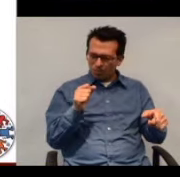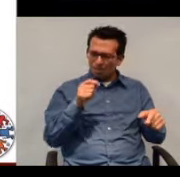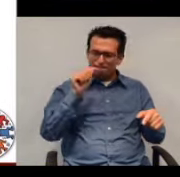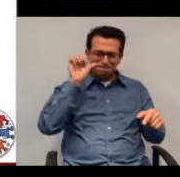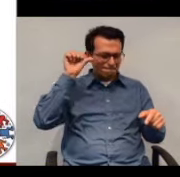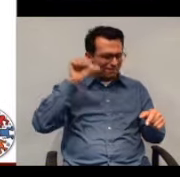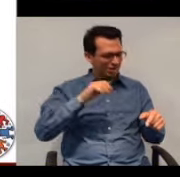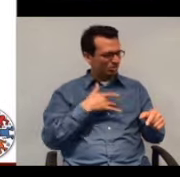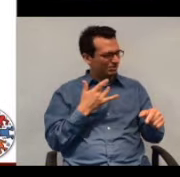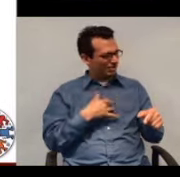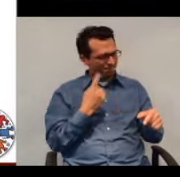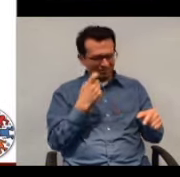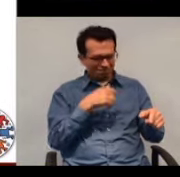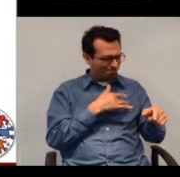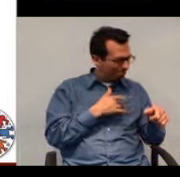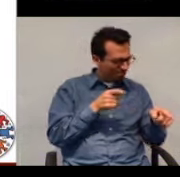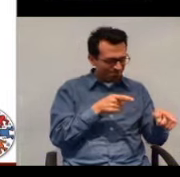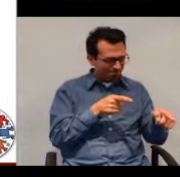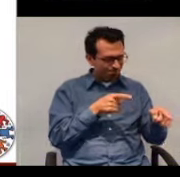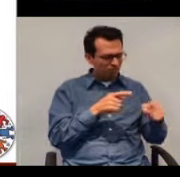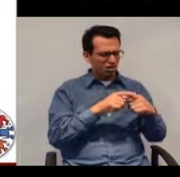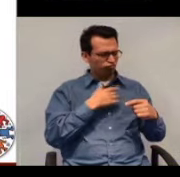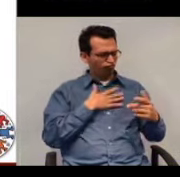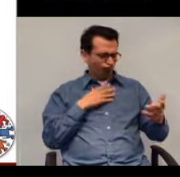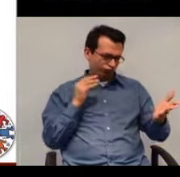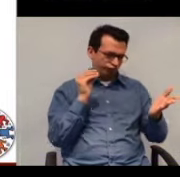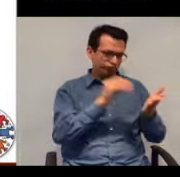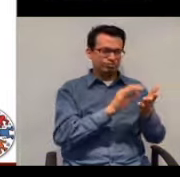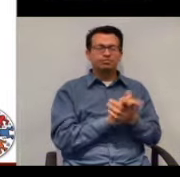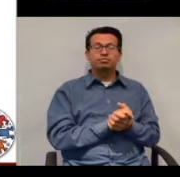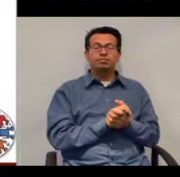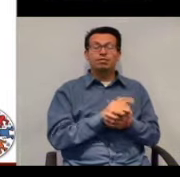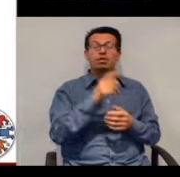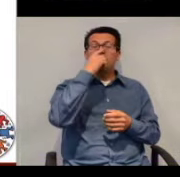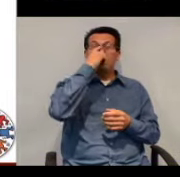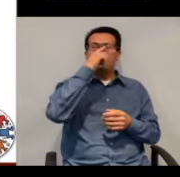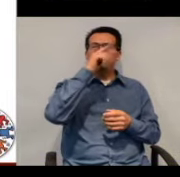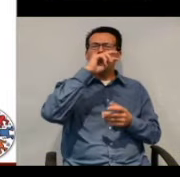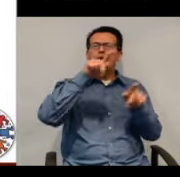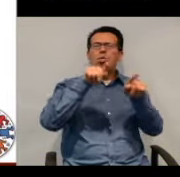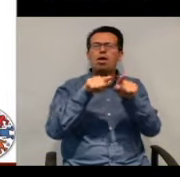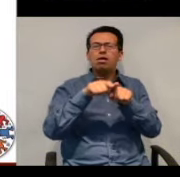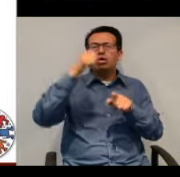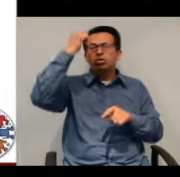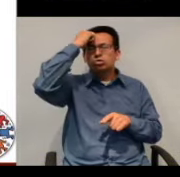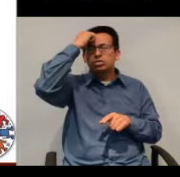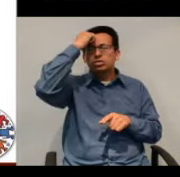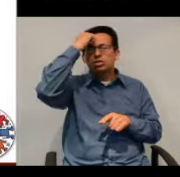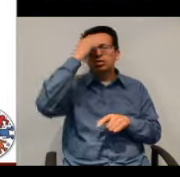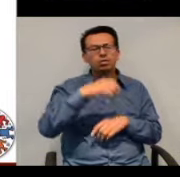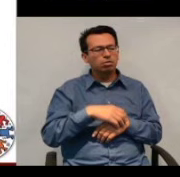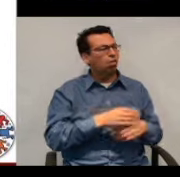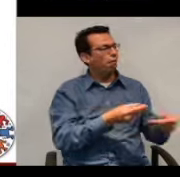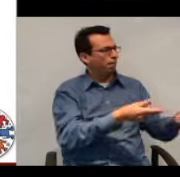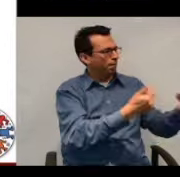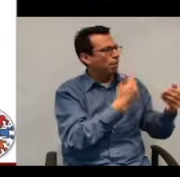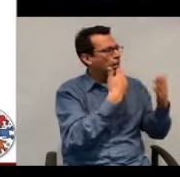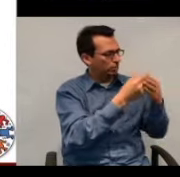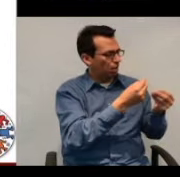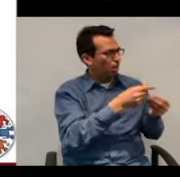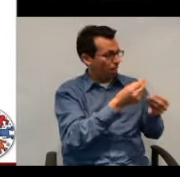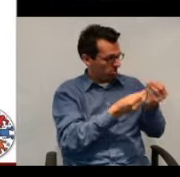docente que no se encarga solo de implementar los currículos, es un docente que se encarga de cambiarlos, de